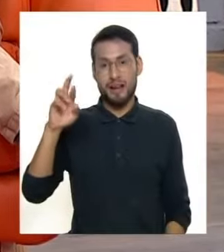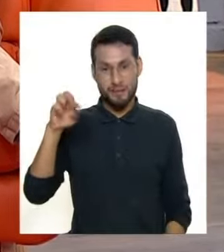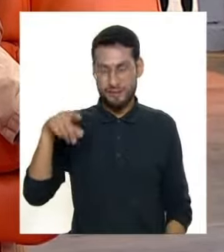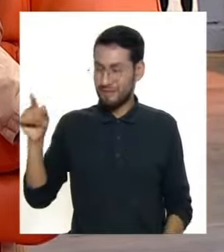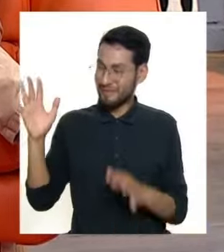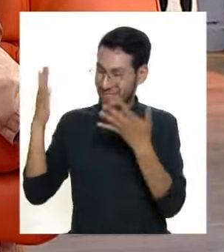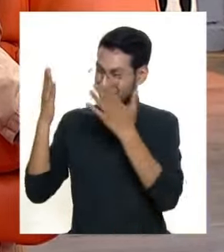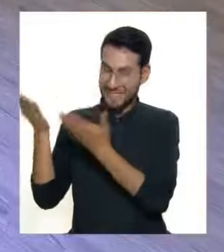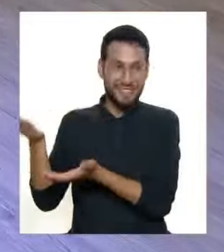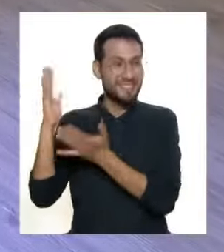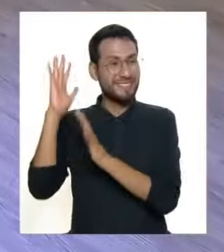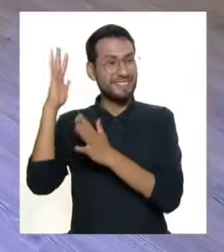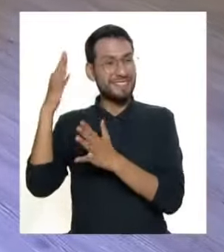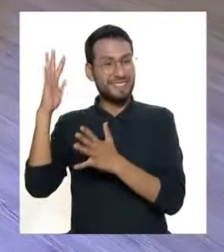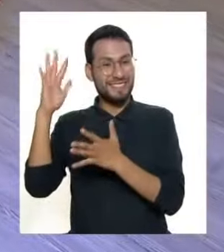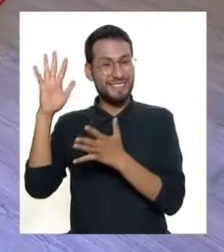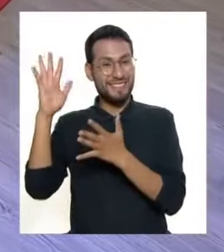para Milagritos.